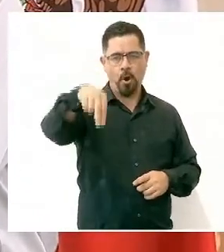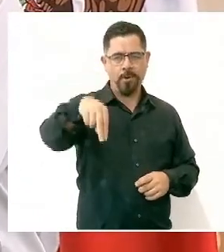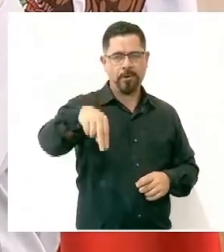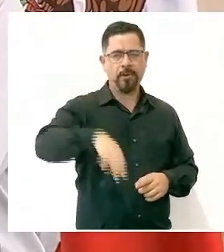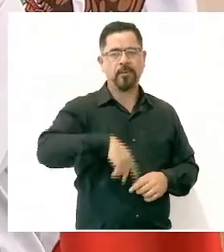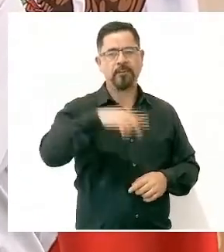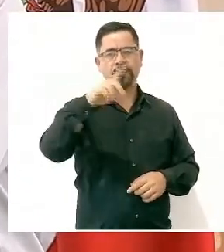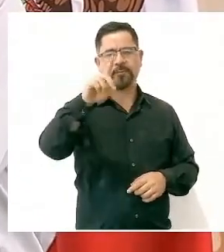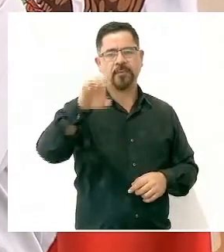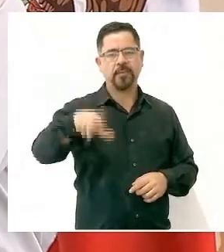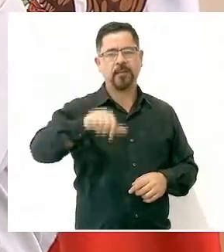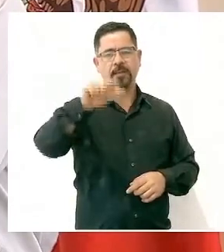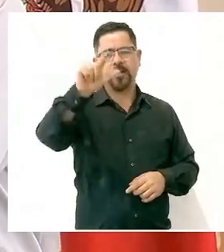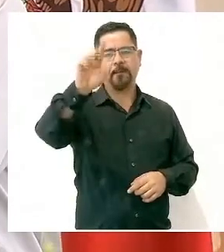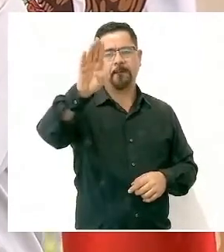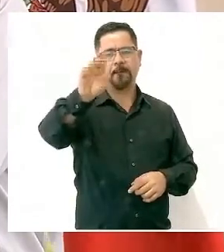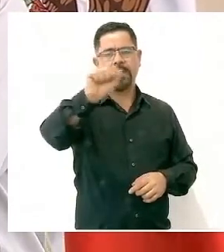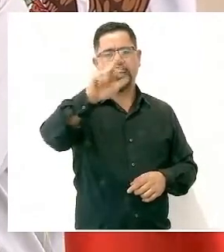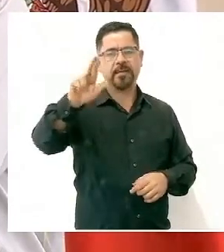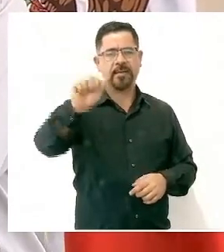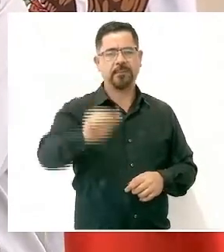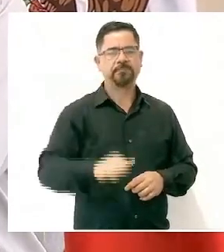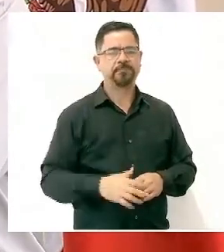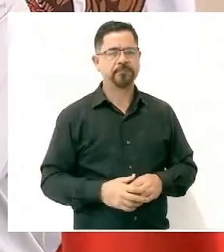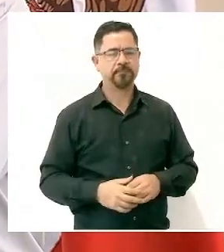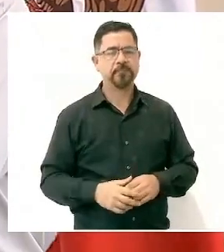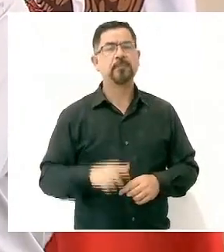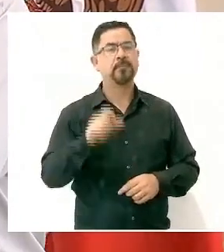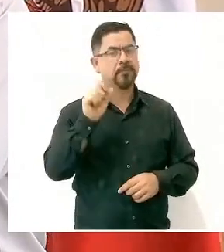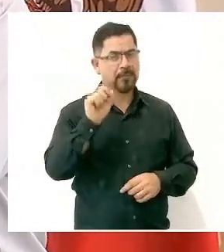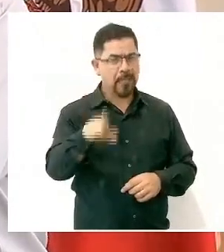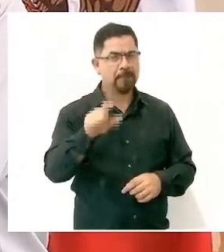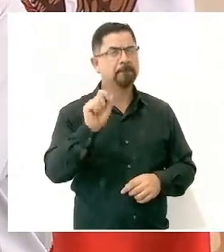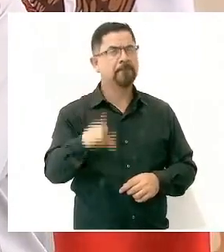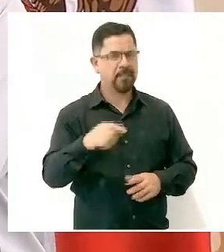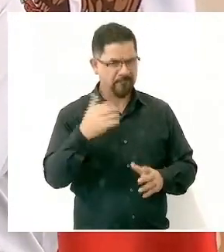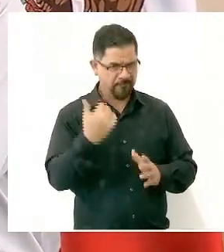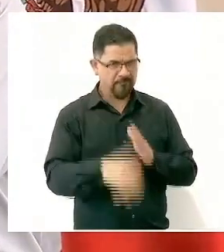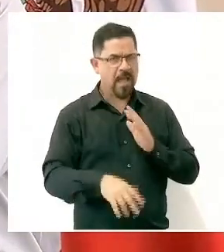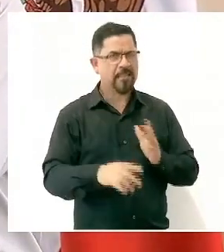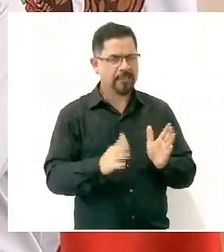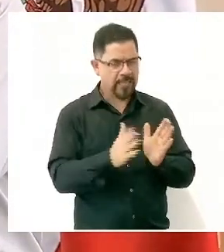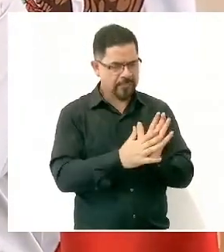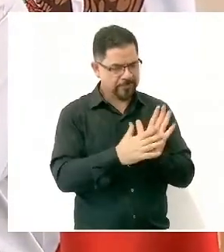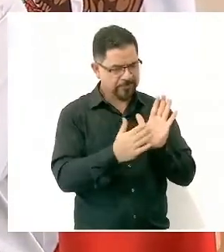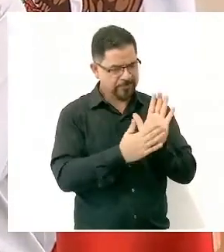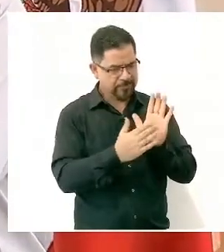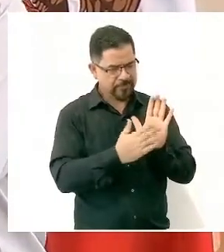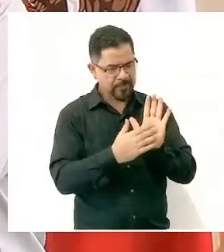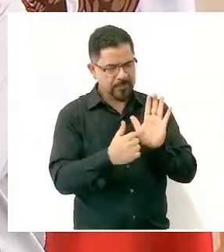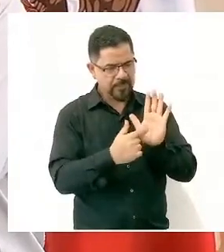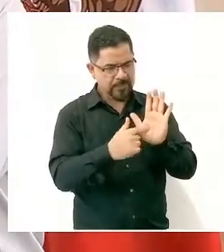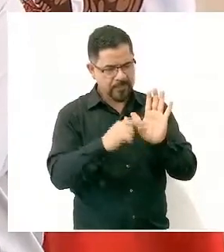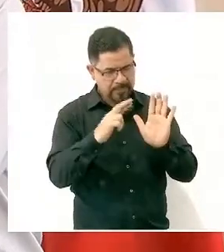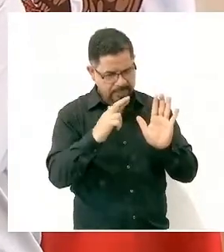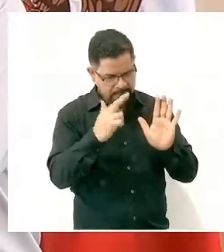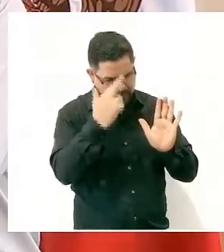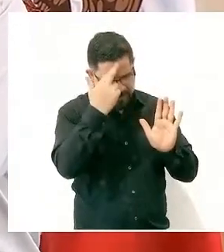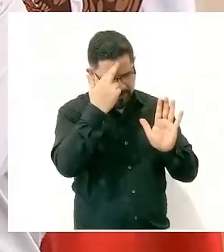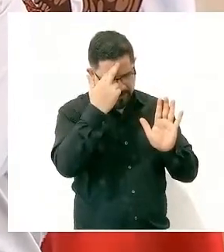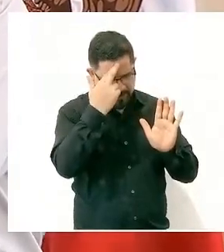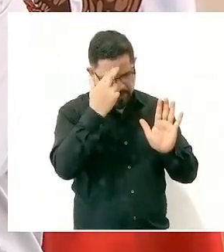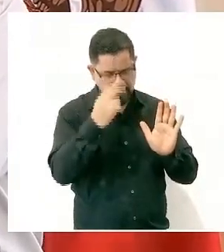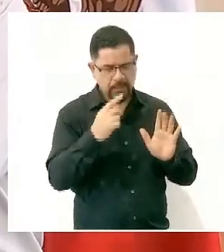De igual forma, deben ser recordados por su solidaridad con estos pueblos